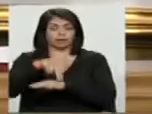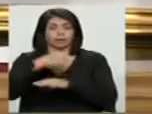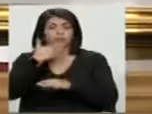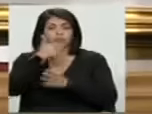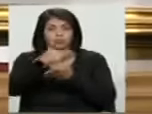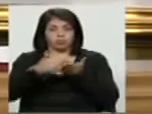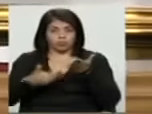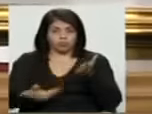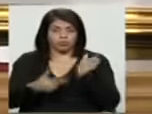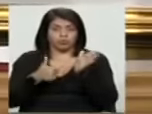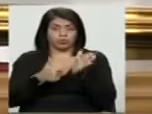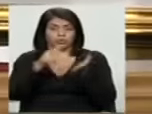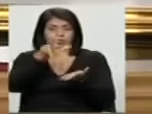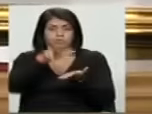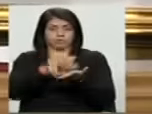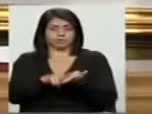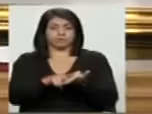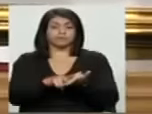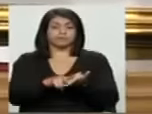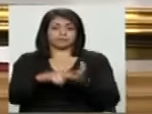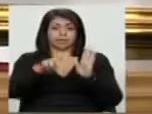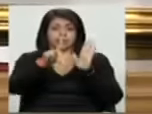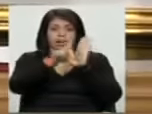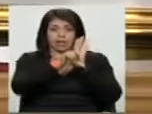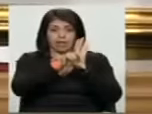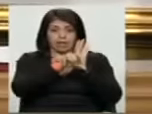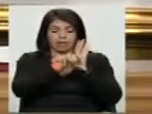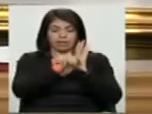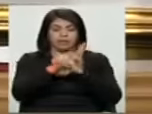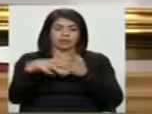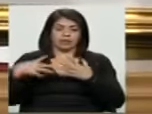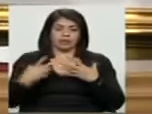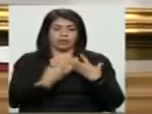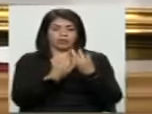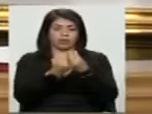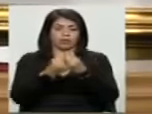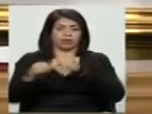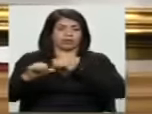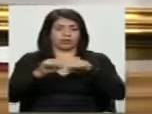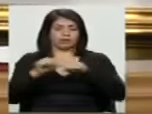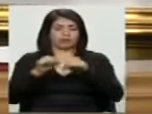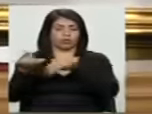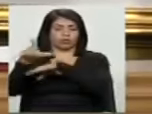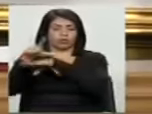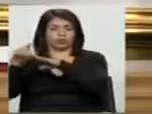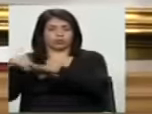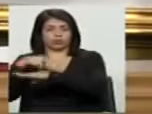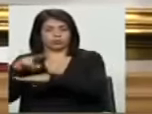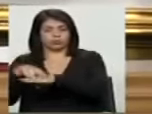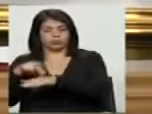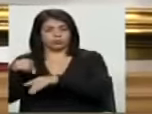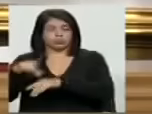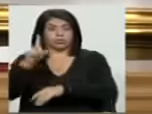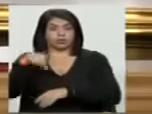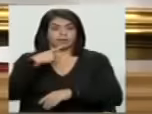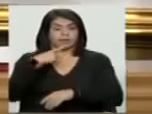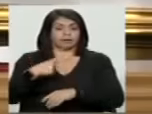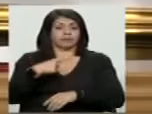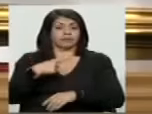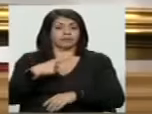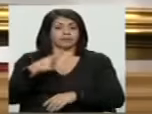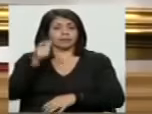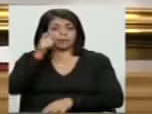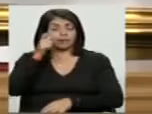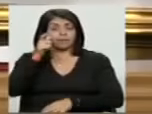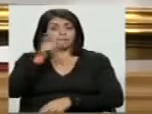propuso aprobar un paquete de leyes que acompañen la acción del Ejecutivo Nacional y de la Fiscalía